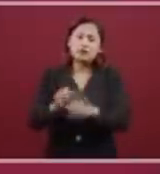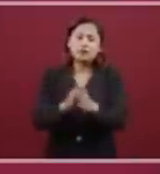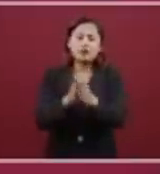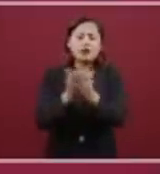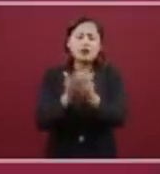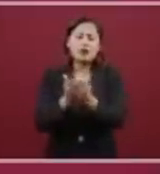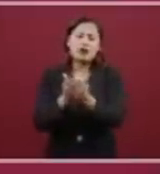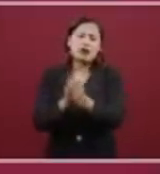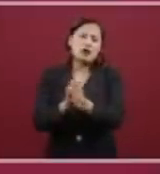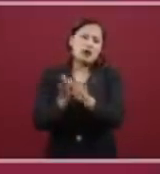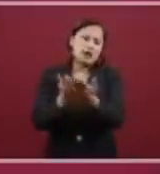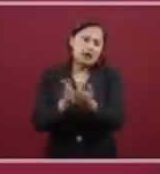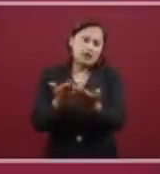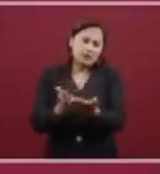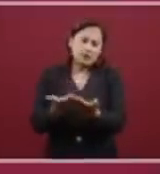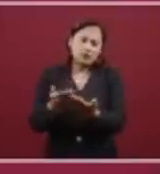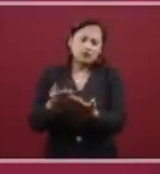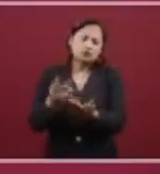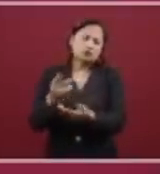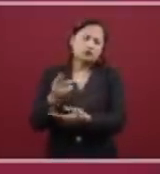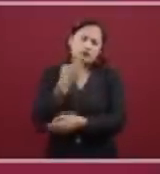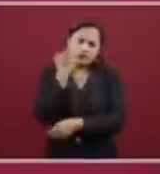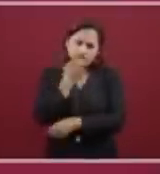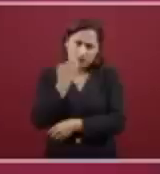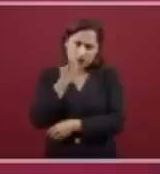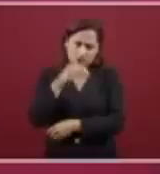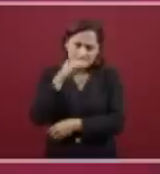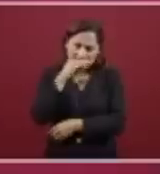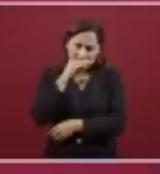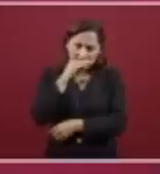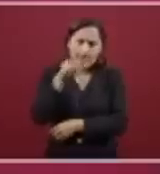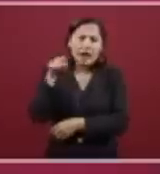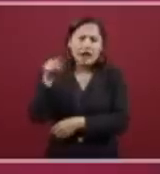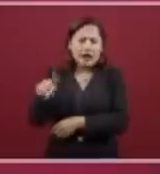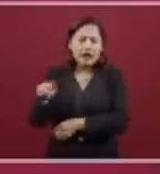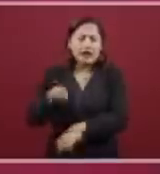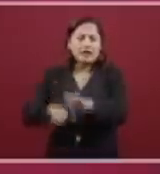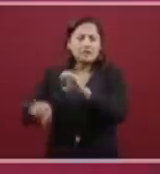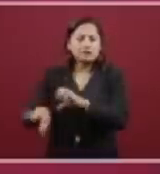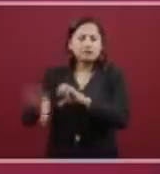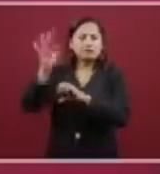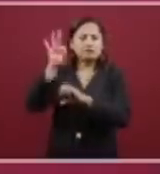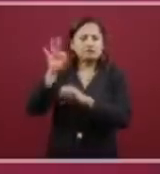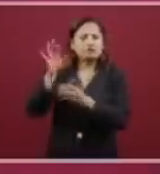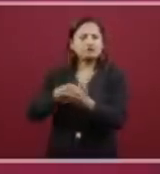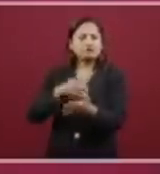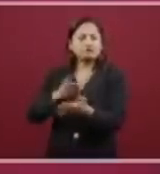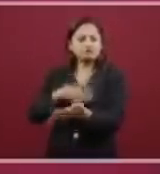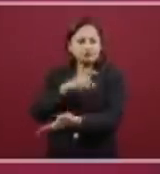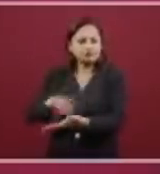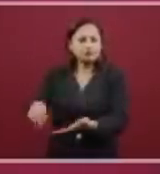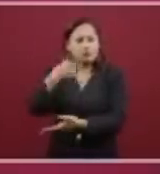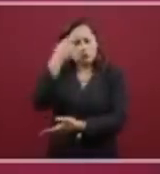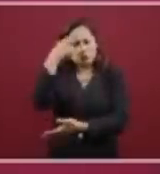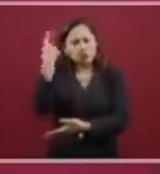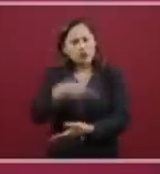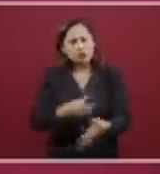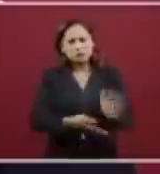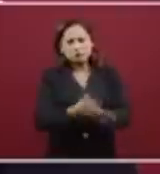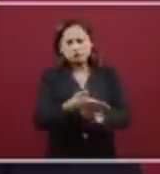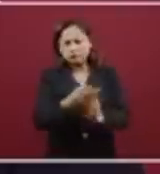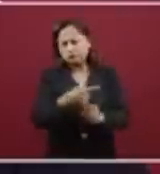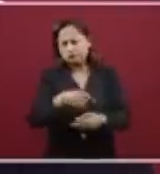quiero dar a conocer aquí a los mexicanos a todos de que